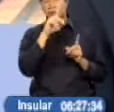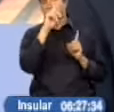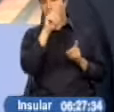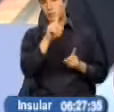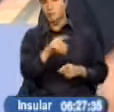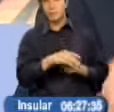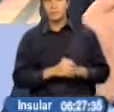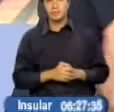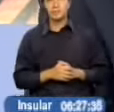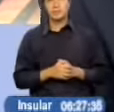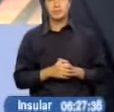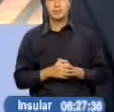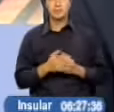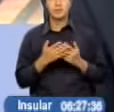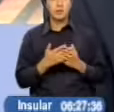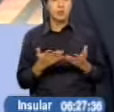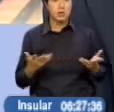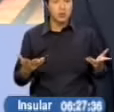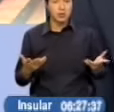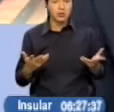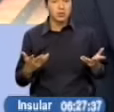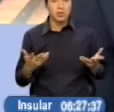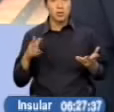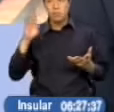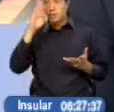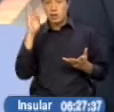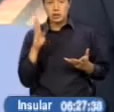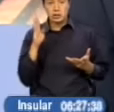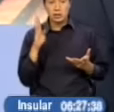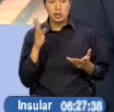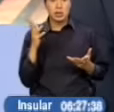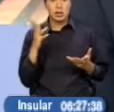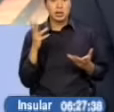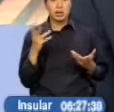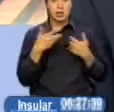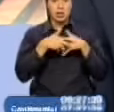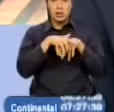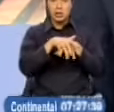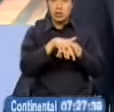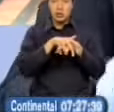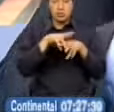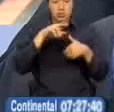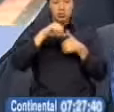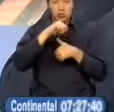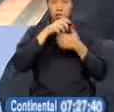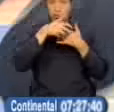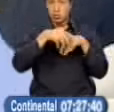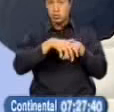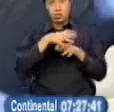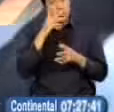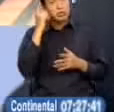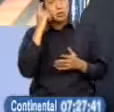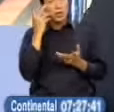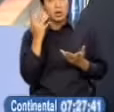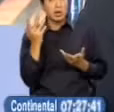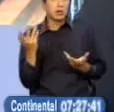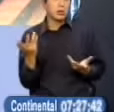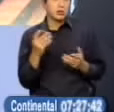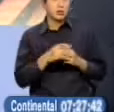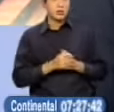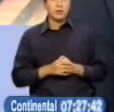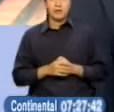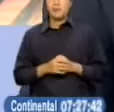qué efecto tiene esto en la integración latinoamericana y caribeña si es que alguna vez tuvo posibilidad